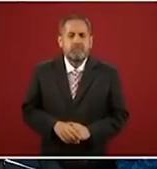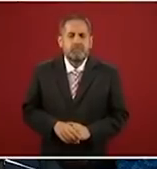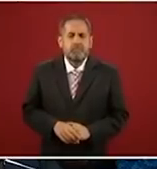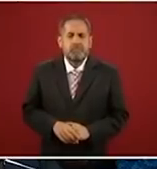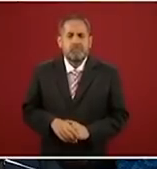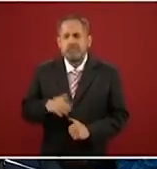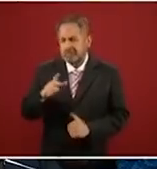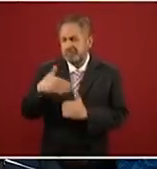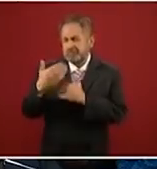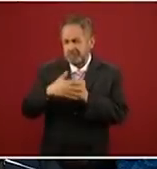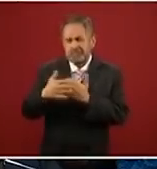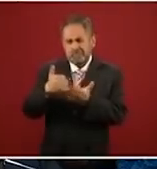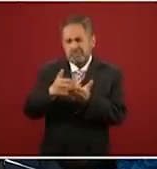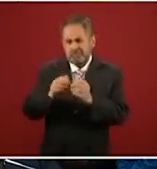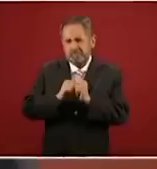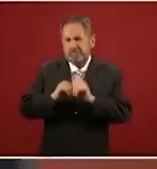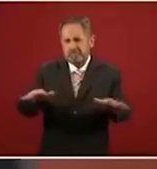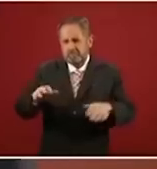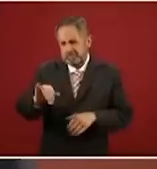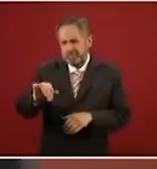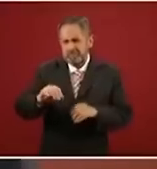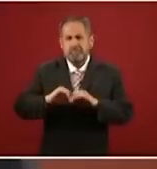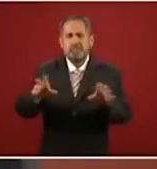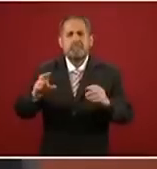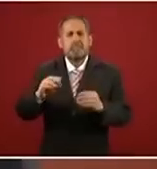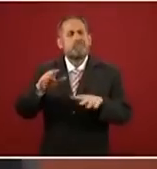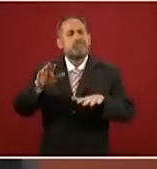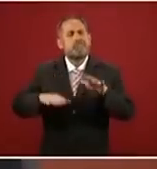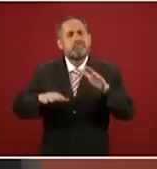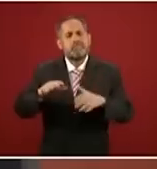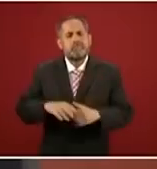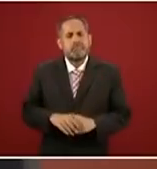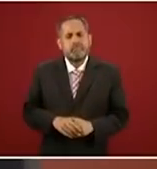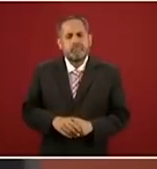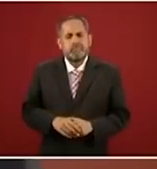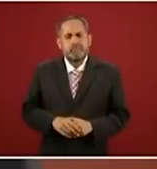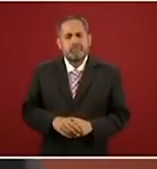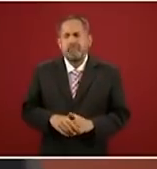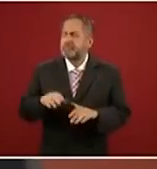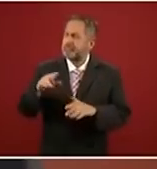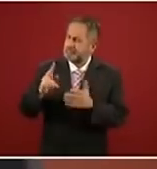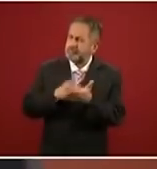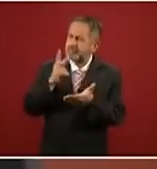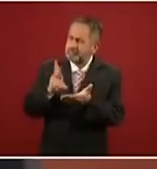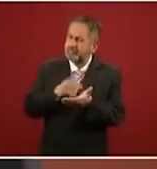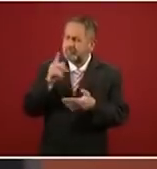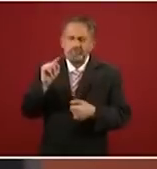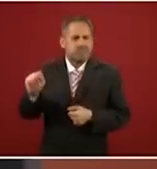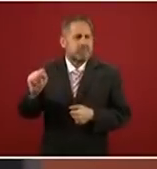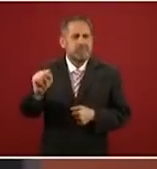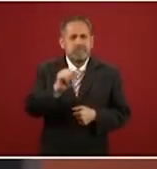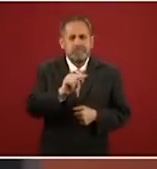le damos a conocer si muchas veces muchas veces este